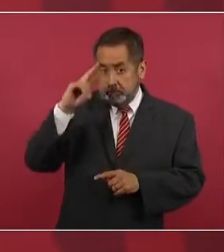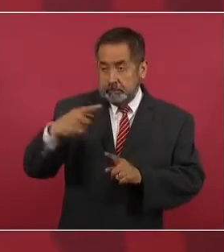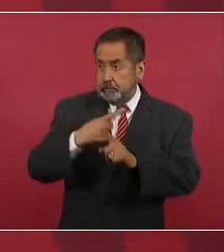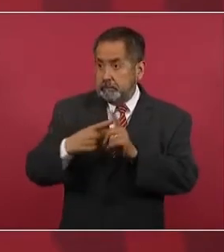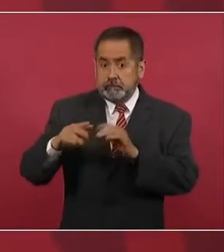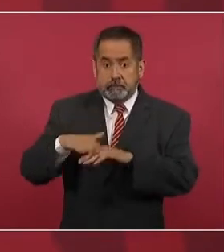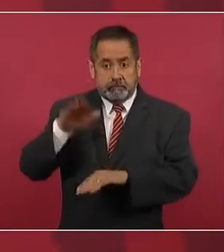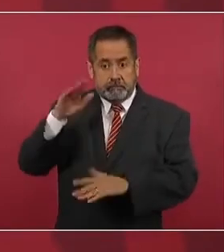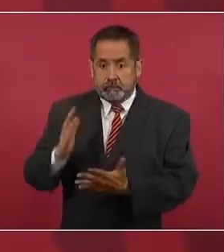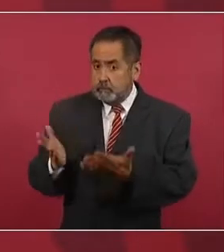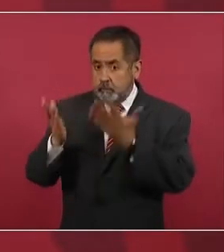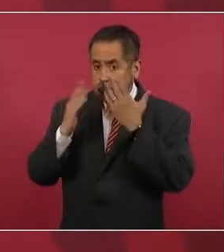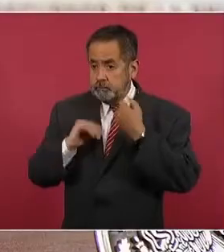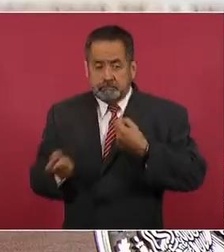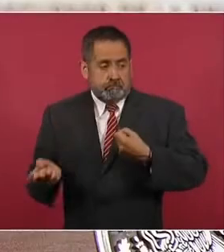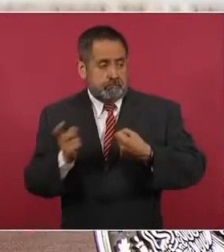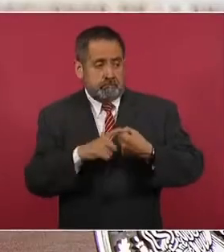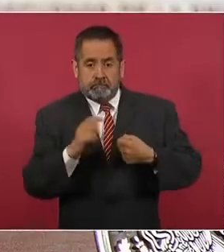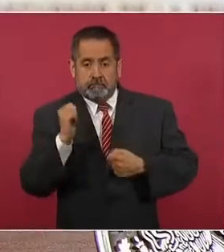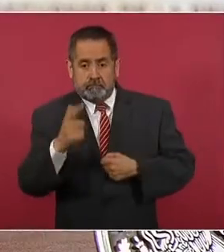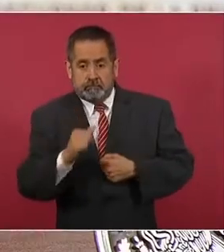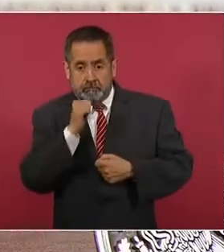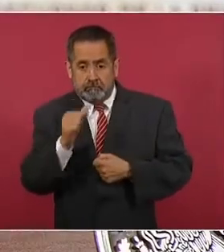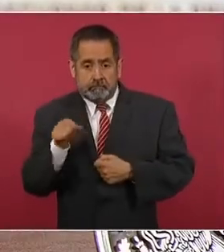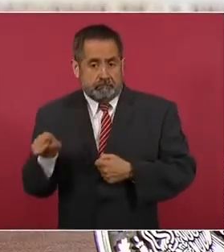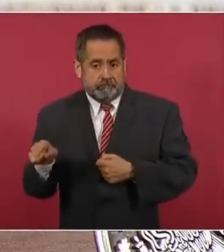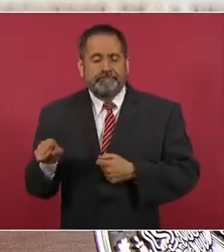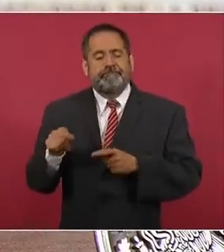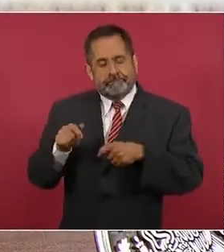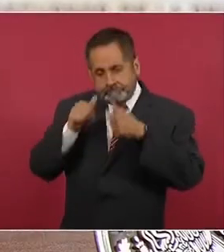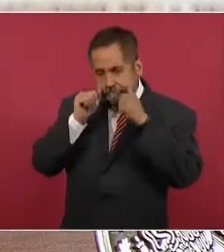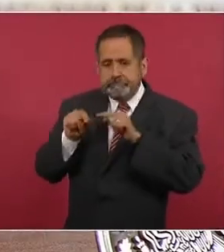que no tienen seguridad social. Entonces,